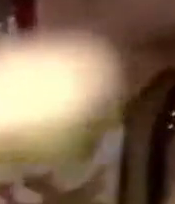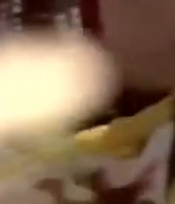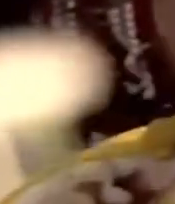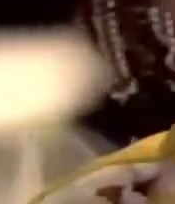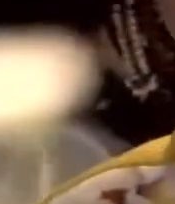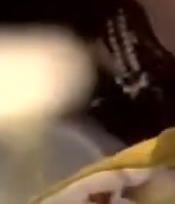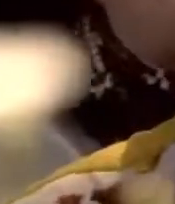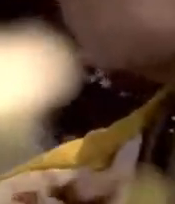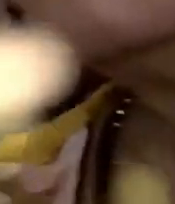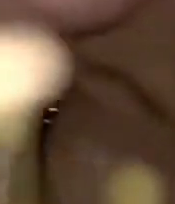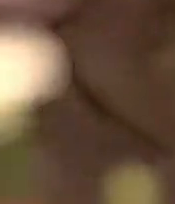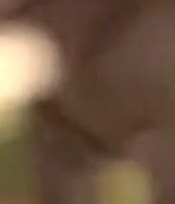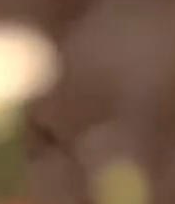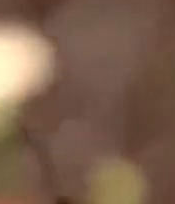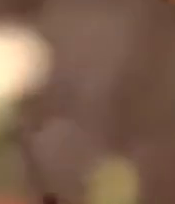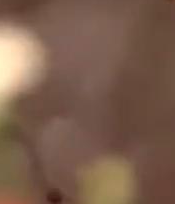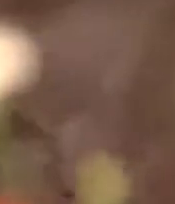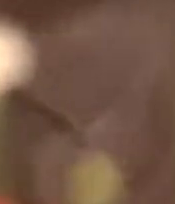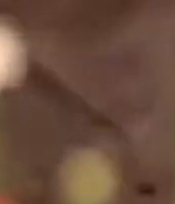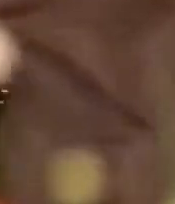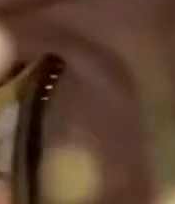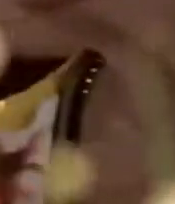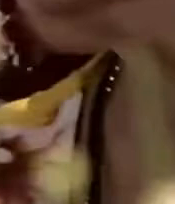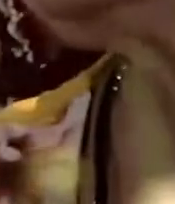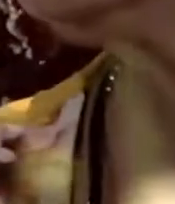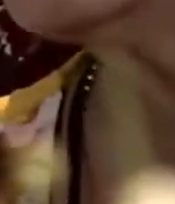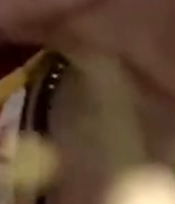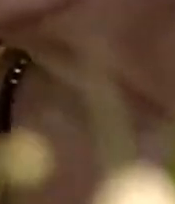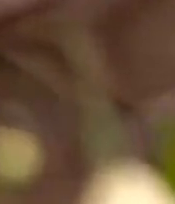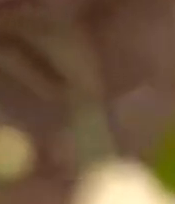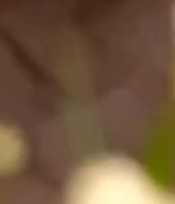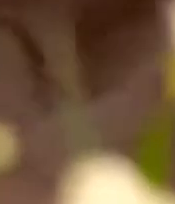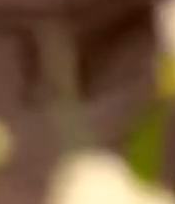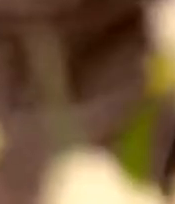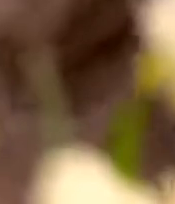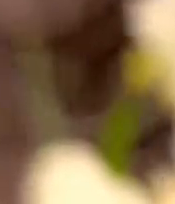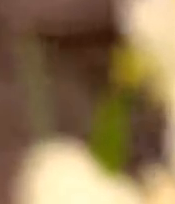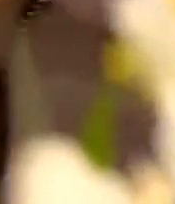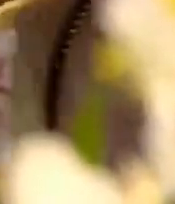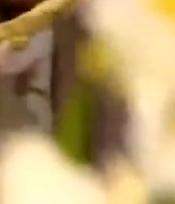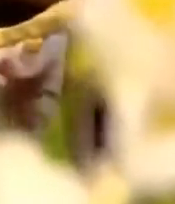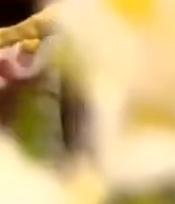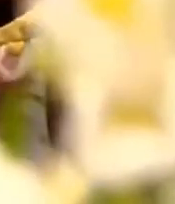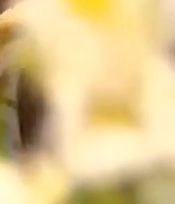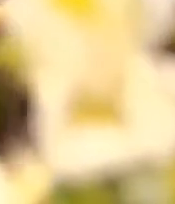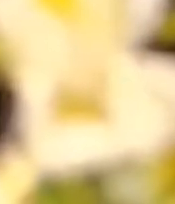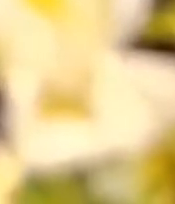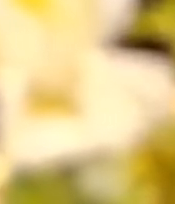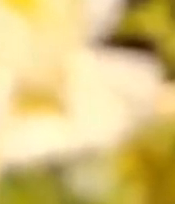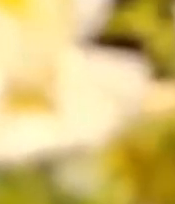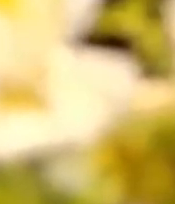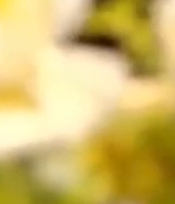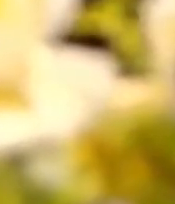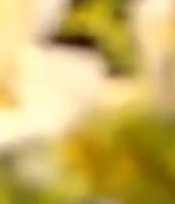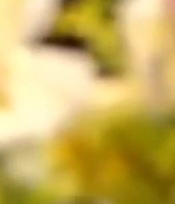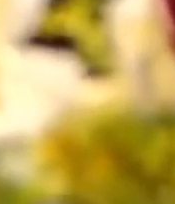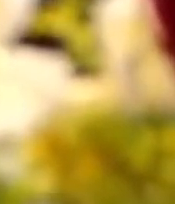es linda mi amiga gaviota, su nombre es mi madre.